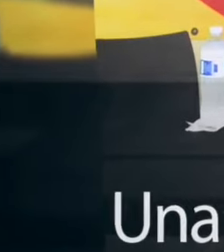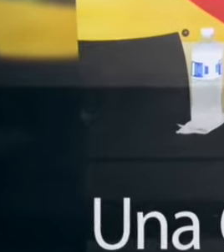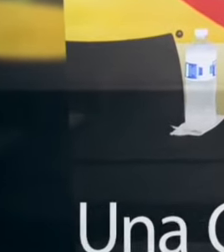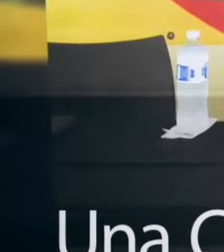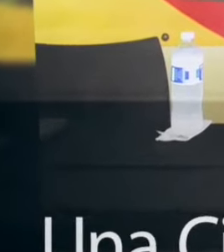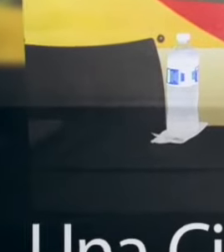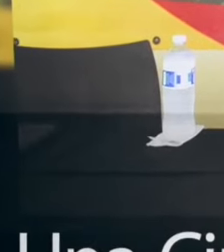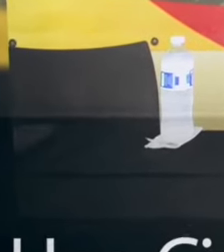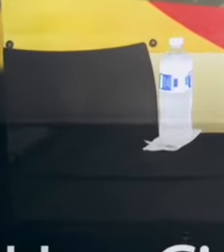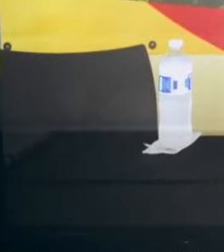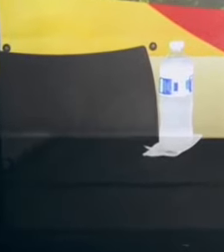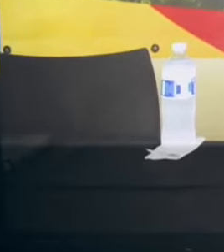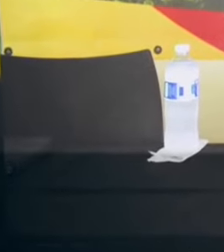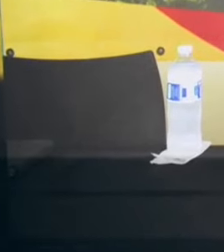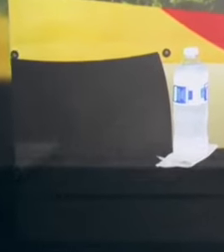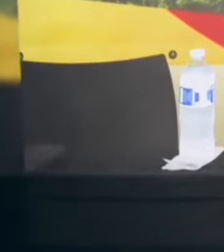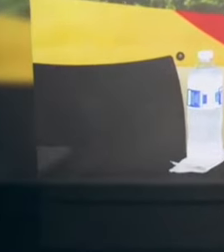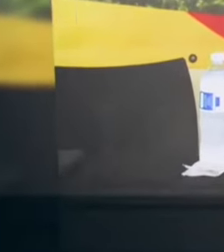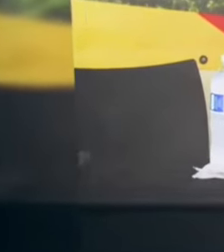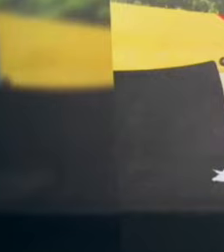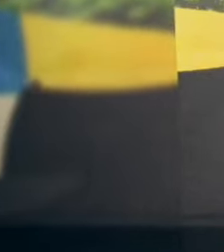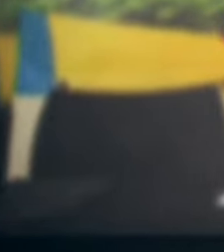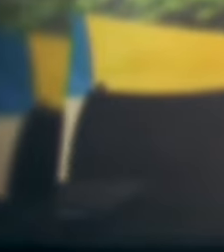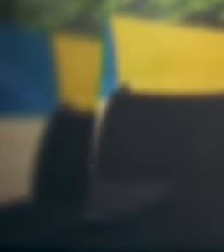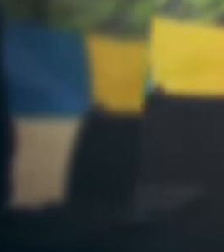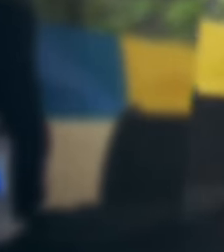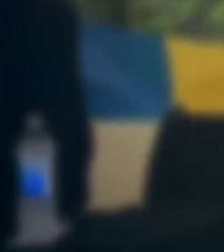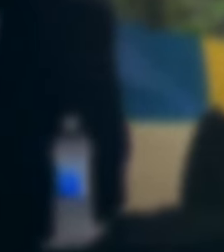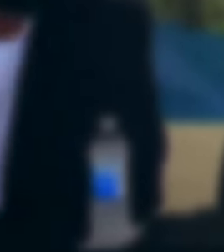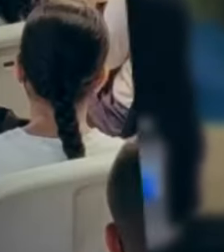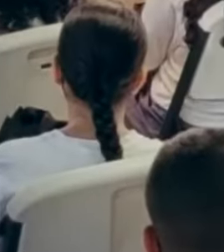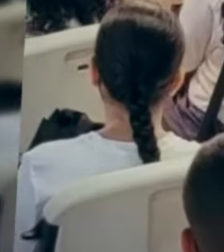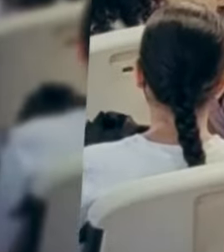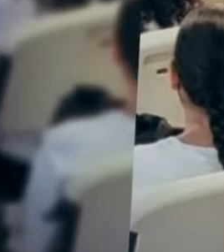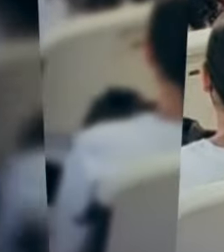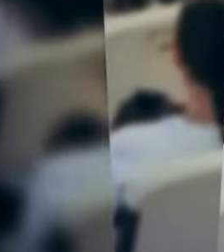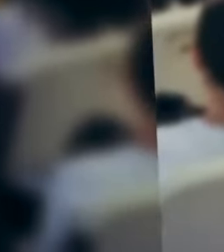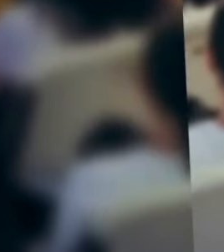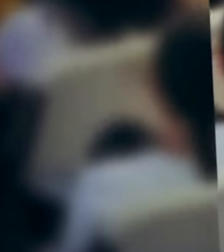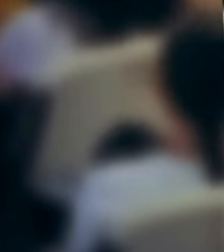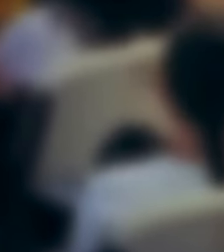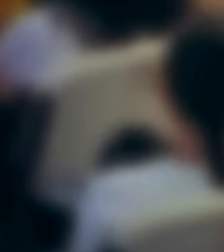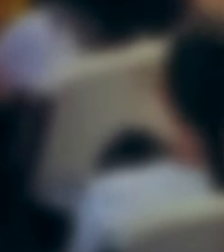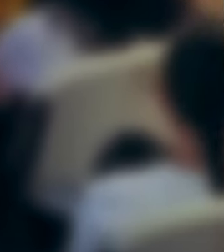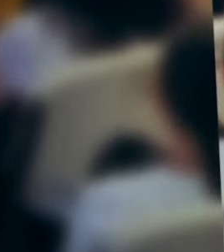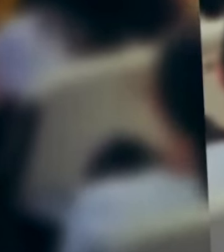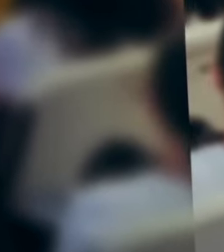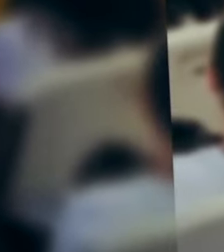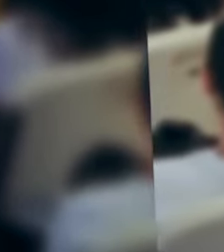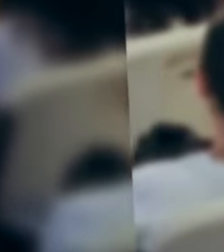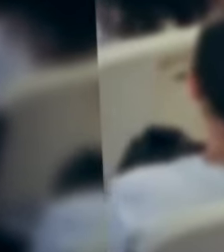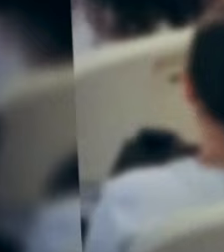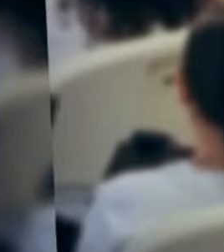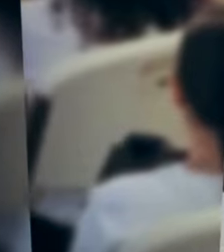y de infraestructura. Velaremos por el encendido de cada luminaria en la ciudad. Procuraremos tener una ciudad hermosa y limpia. Y estaremos